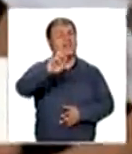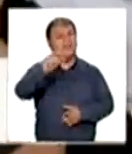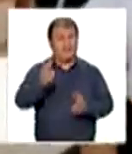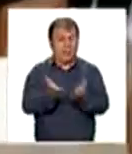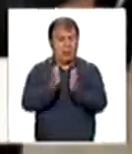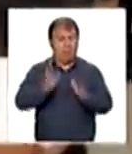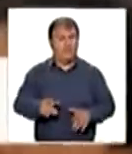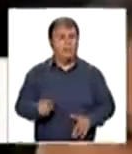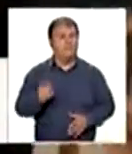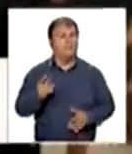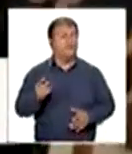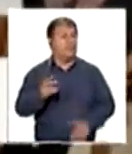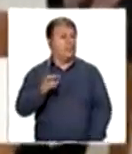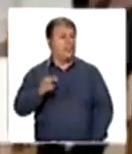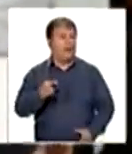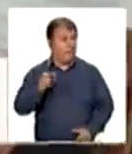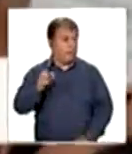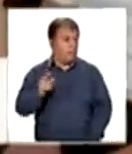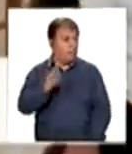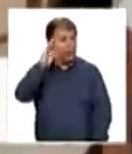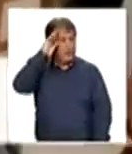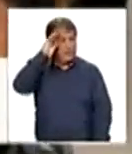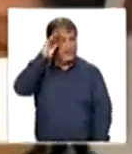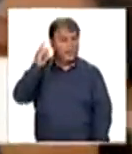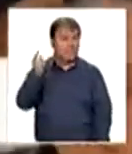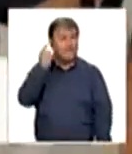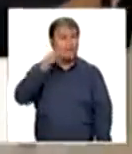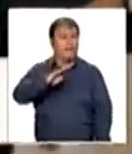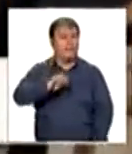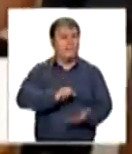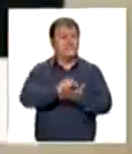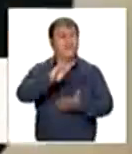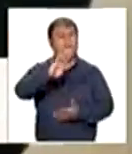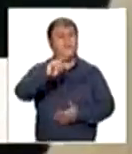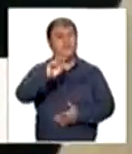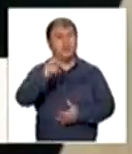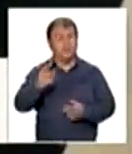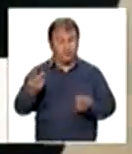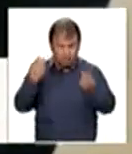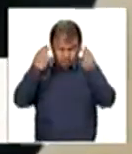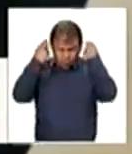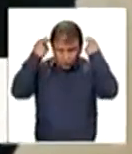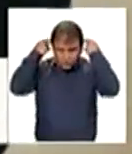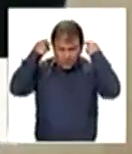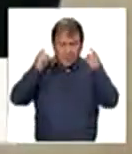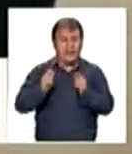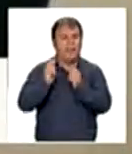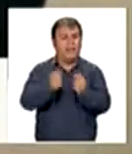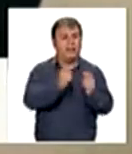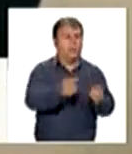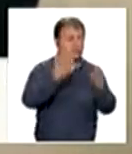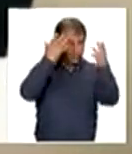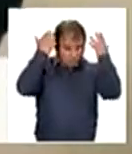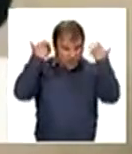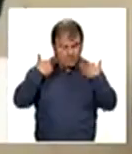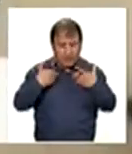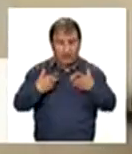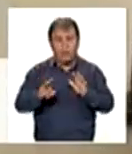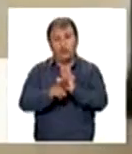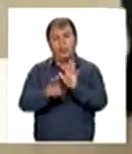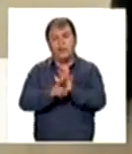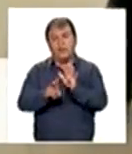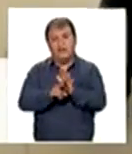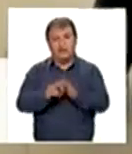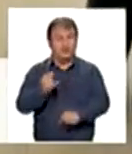alumnas de la Unidad Académica Pregrado de la Policía San Bartolo que se sumaron a la noble causa de donar sus cabellos al voluntariado